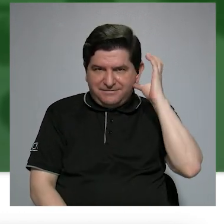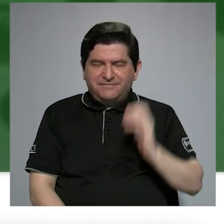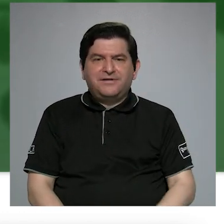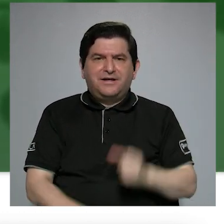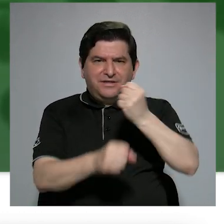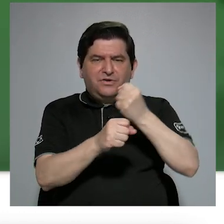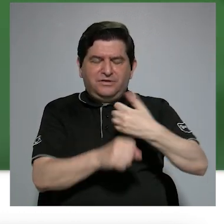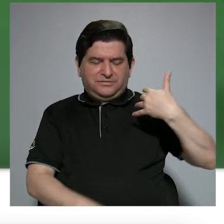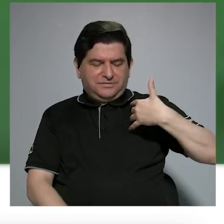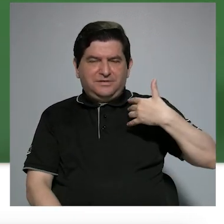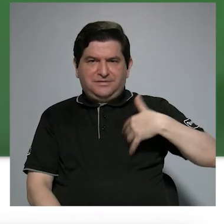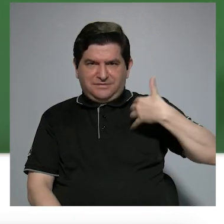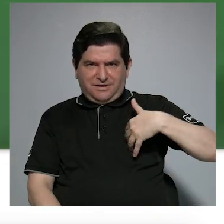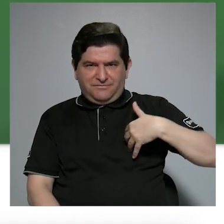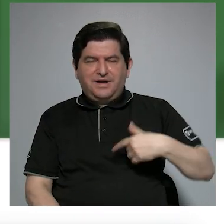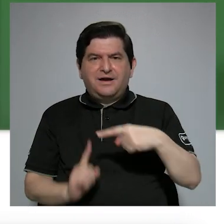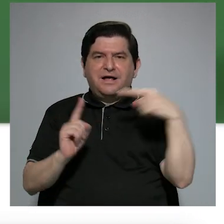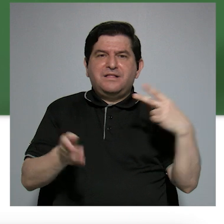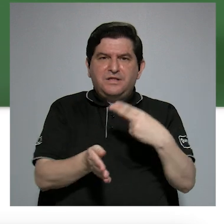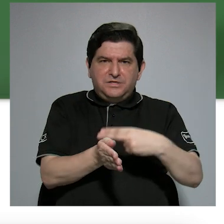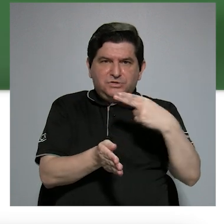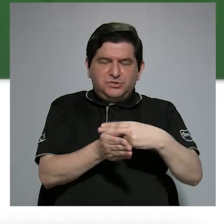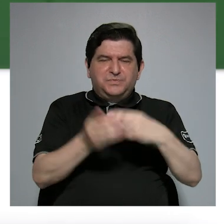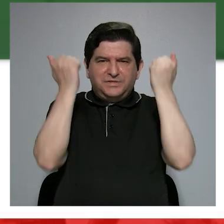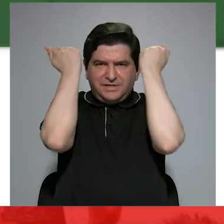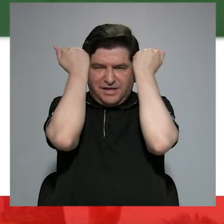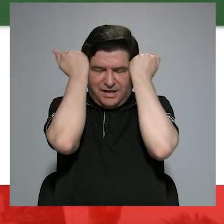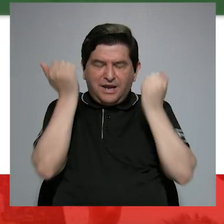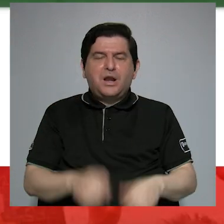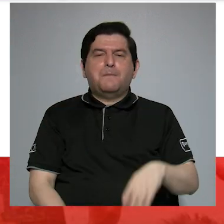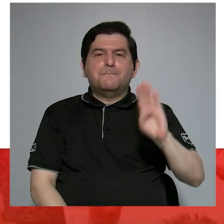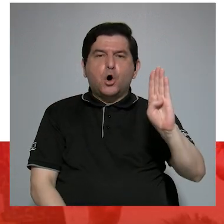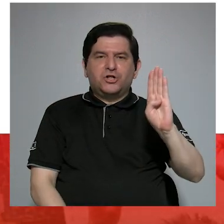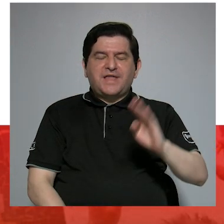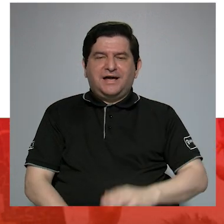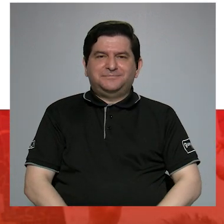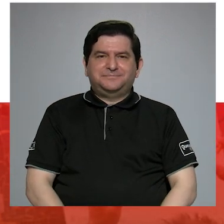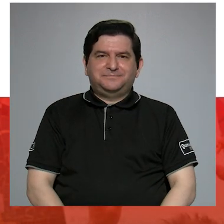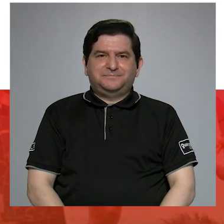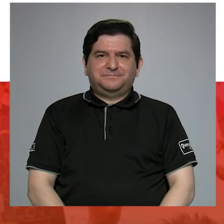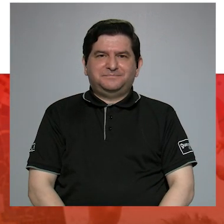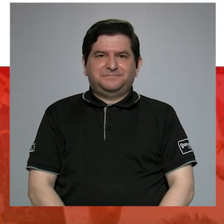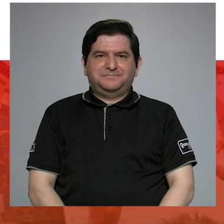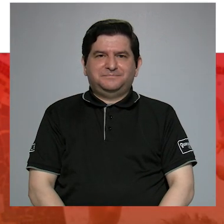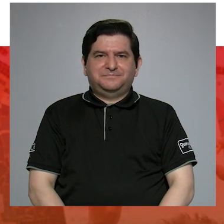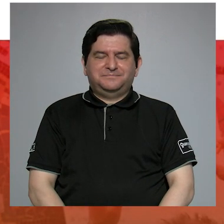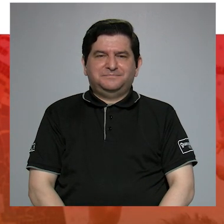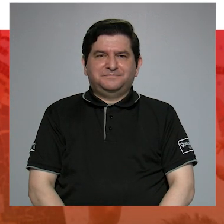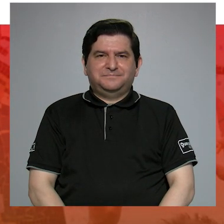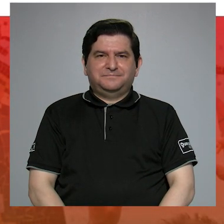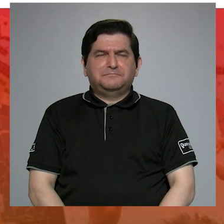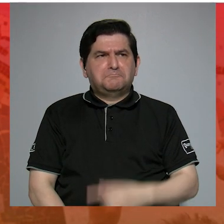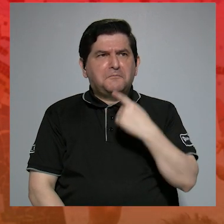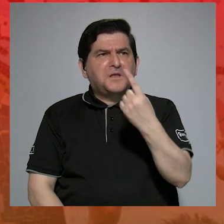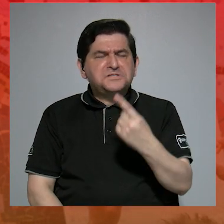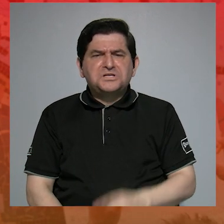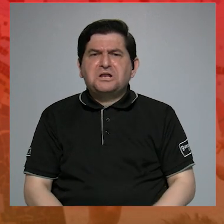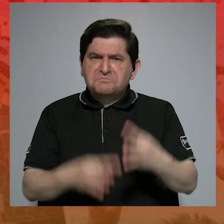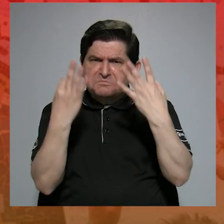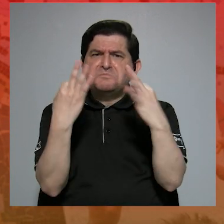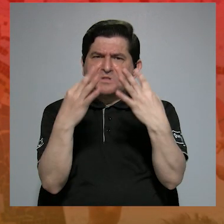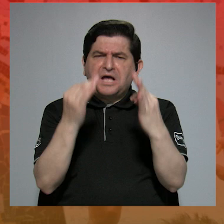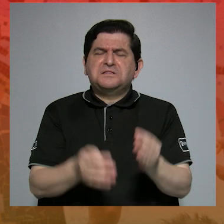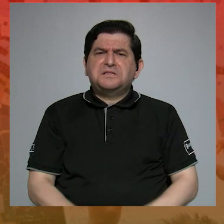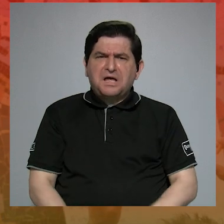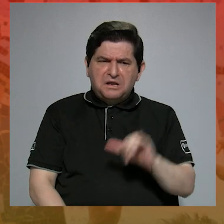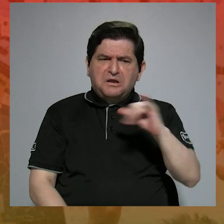que trabaja en Argentina desde el Hospital Psiquiátrico Borda, y dijimos, ¿por qué no